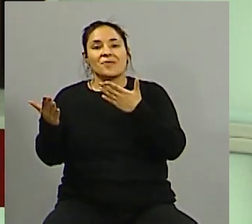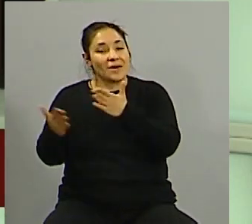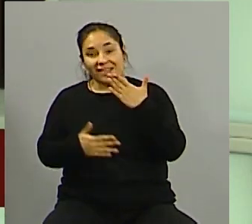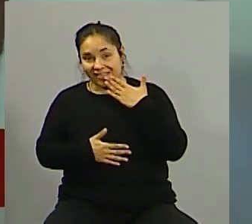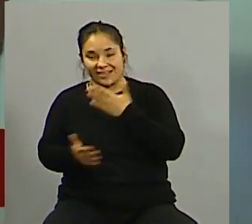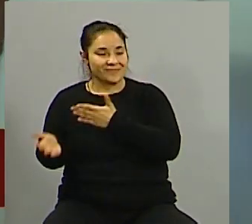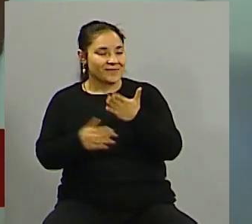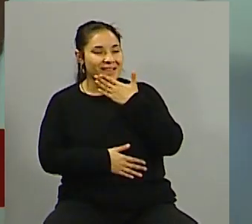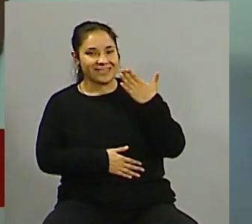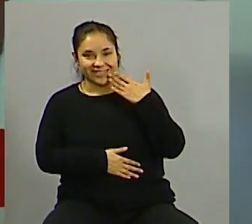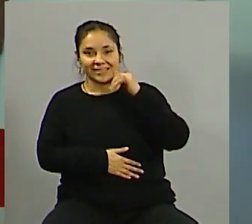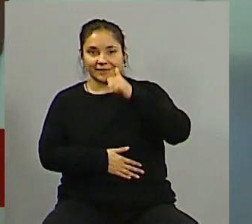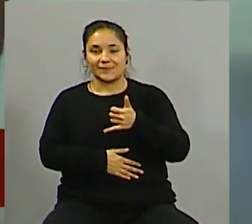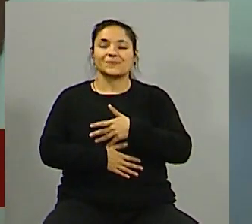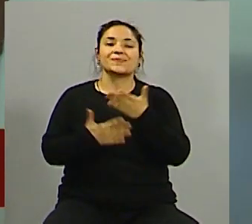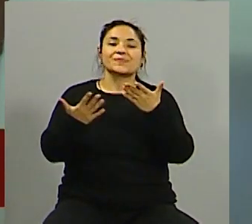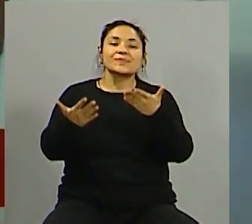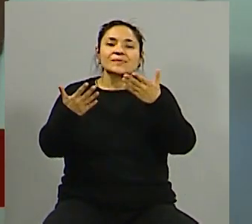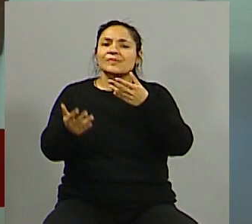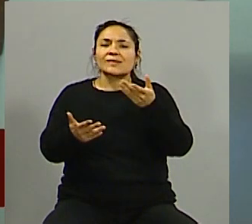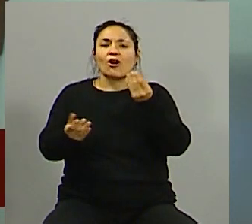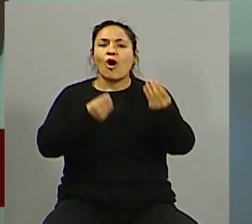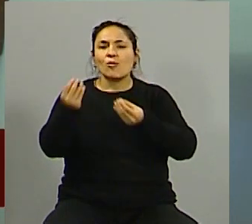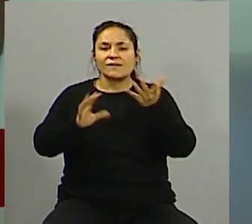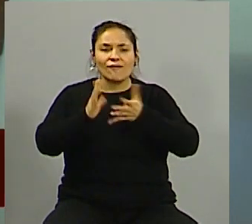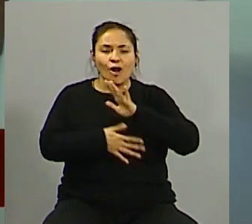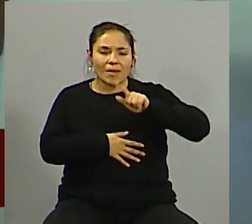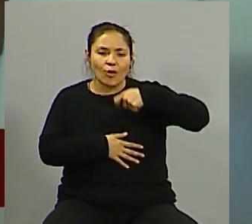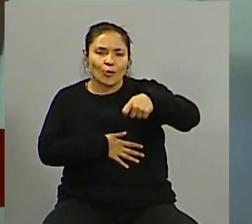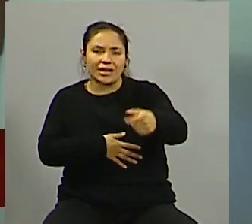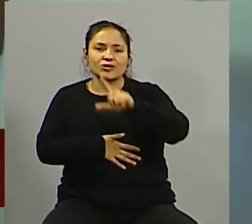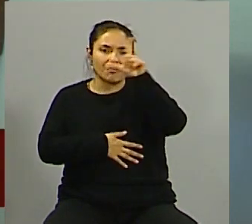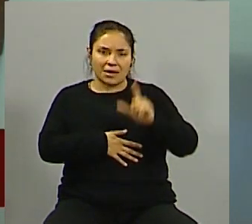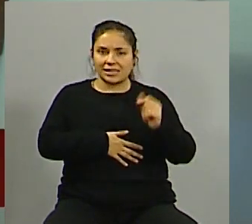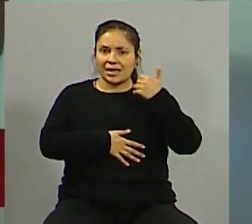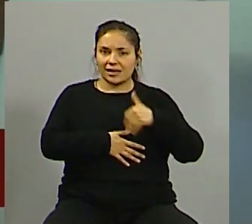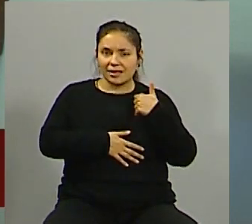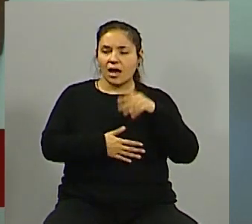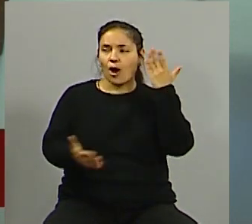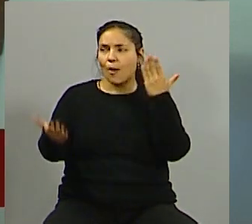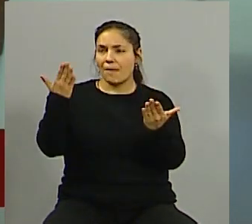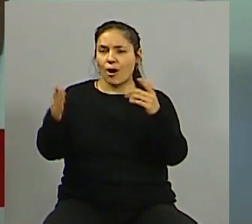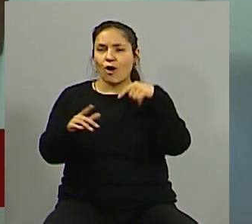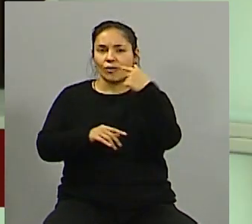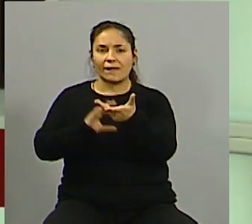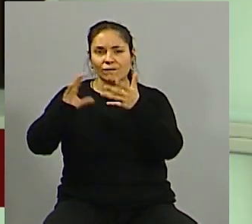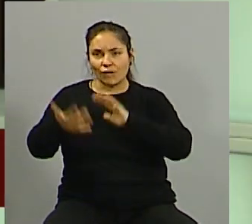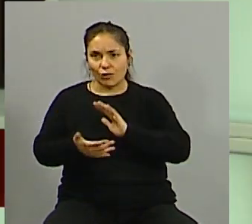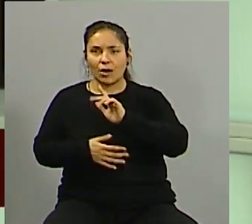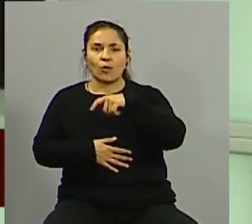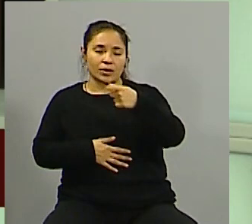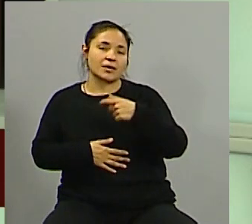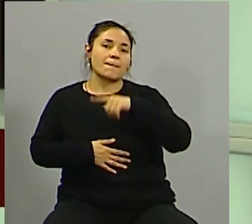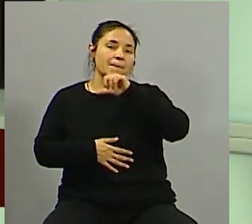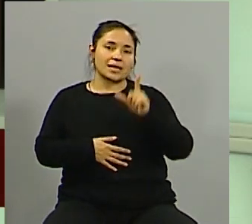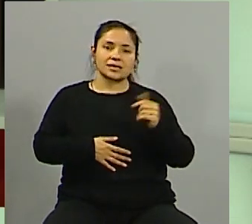cómo es el sistema jubilatorio argentino para que la gente entienda y sobre todo comparemos con otros sistemas jubilatorios, porque digo, siempre a los argentinos